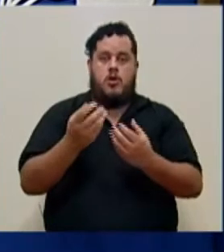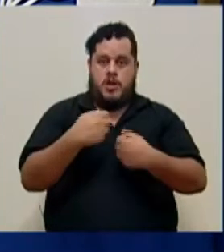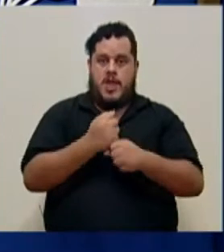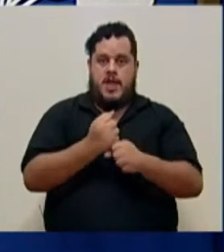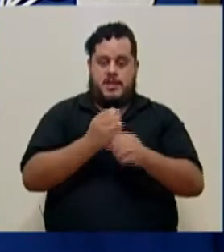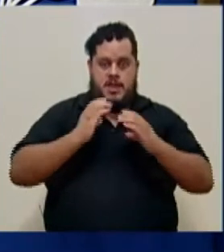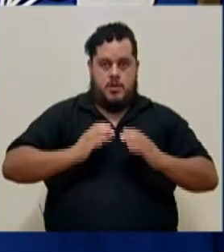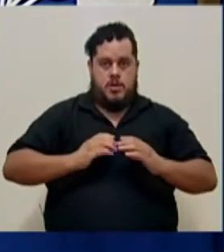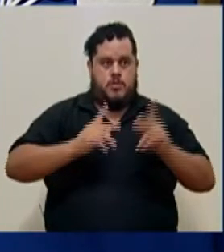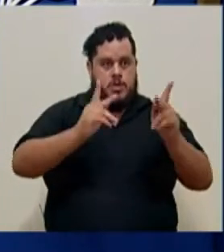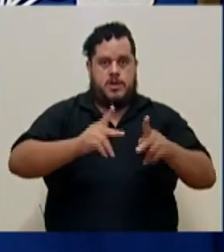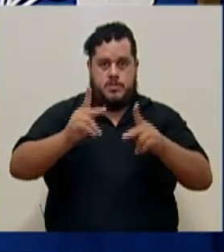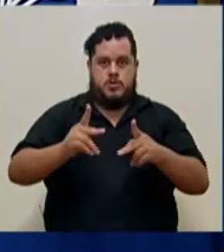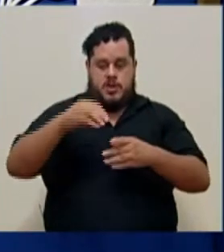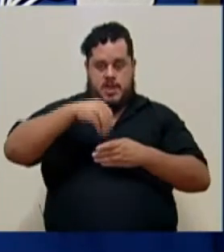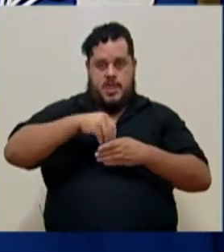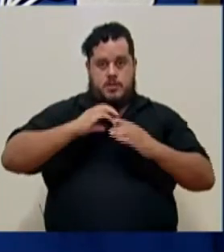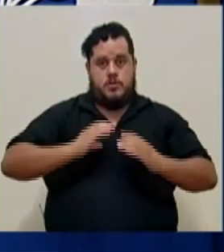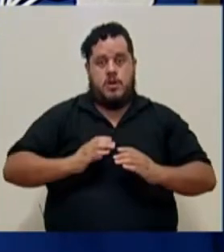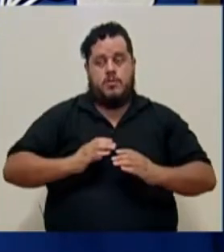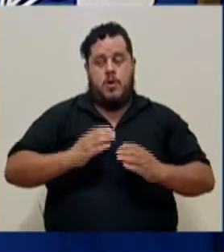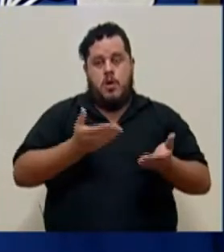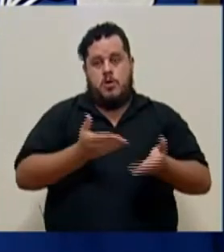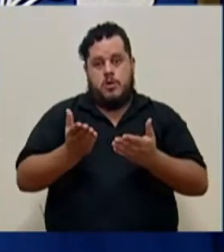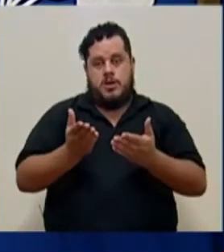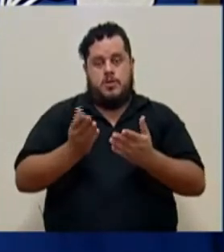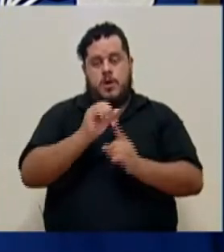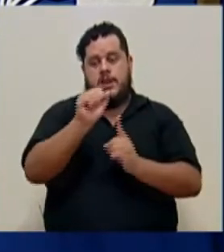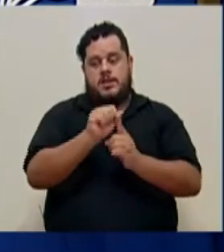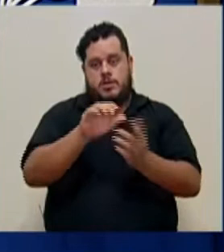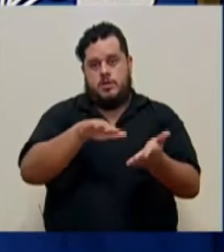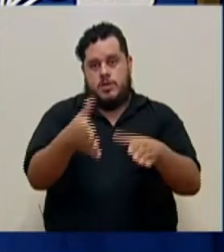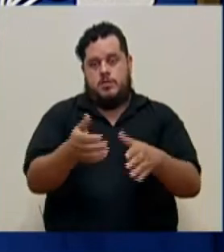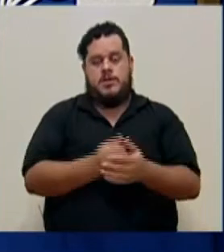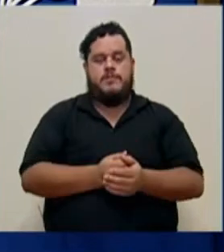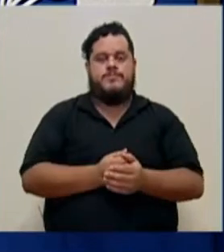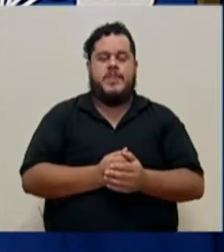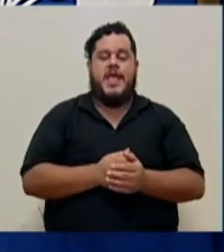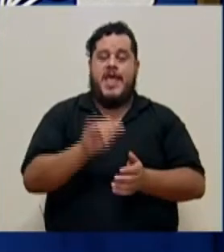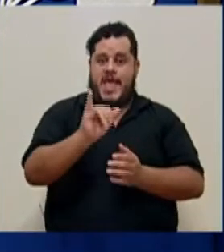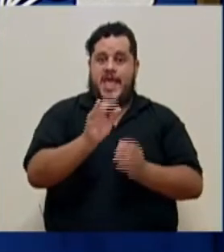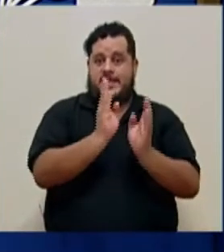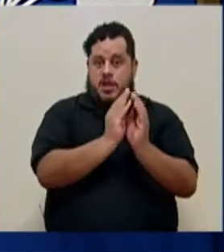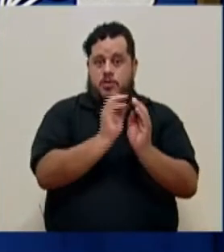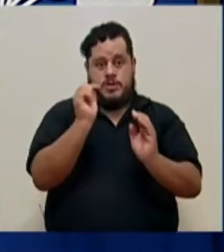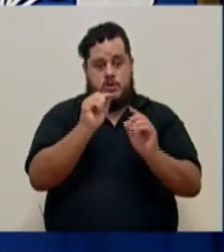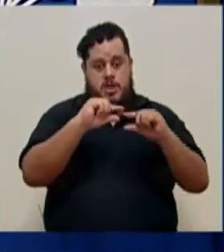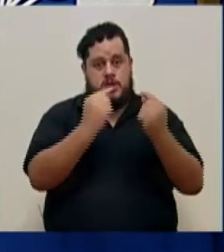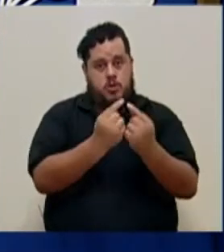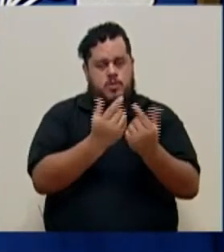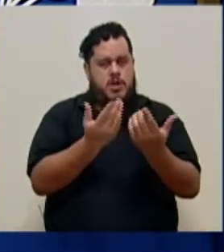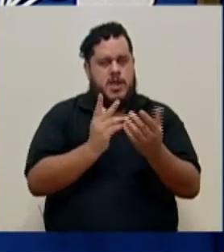el cuerpo de las personas, en el organismo, lo que llevó a la causa de muerte. Esta comisión está conformada